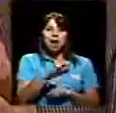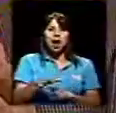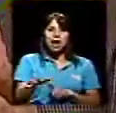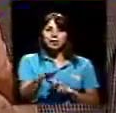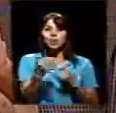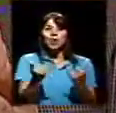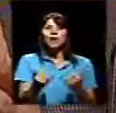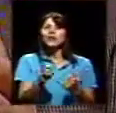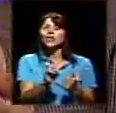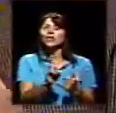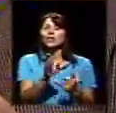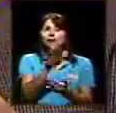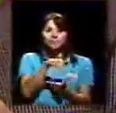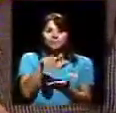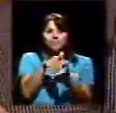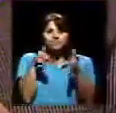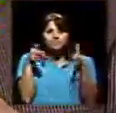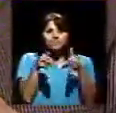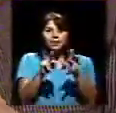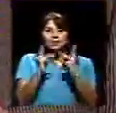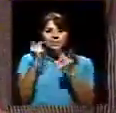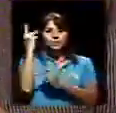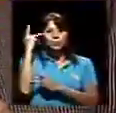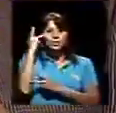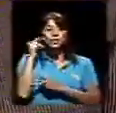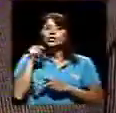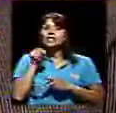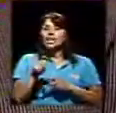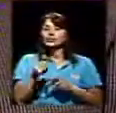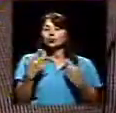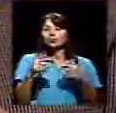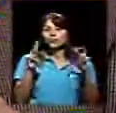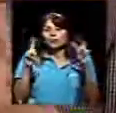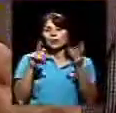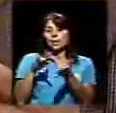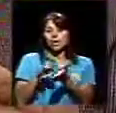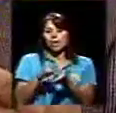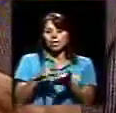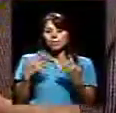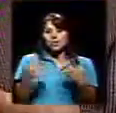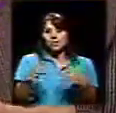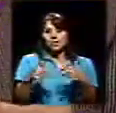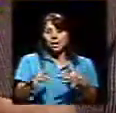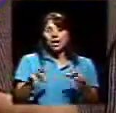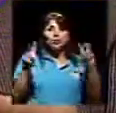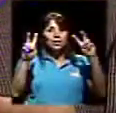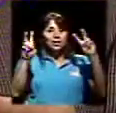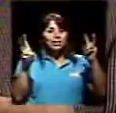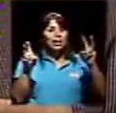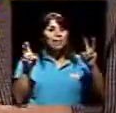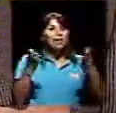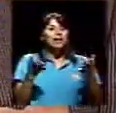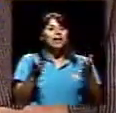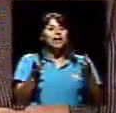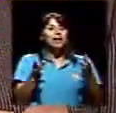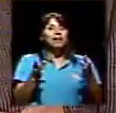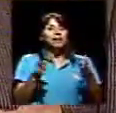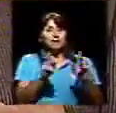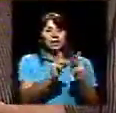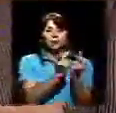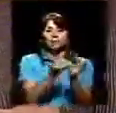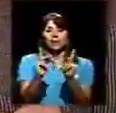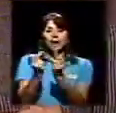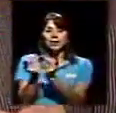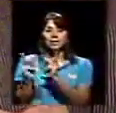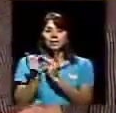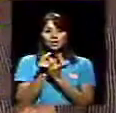esto en buena medida muy probablemente nos aproxima un tema muy delicado, que es el tema de la conexión entre los partidos